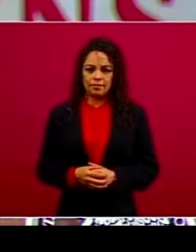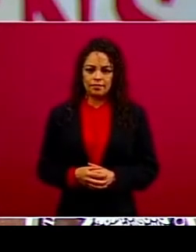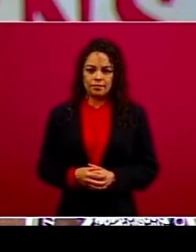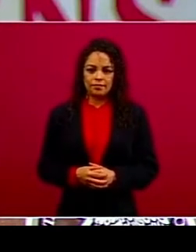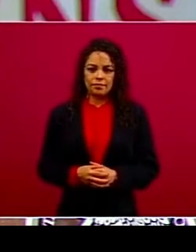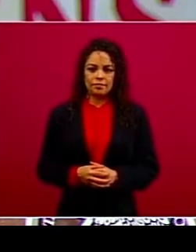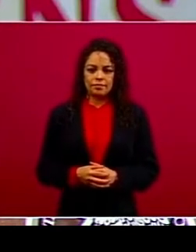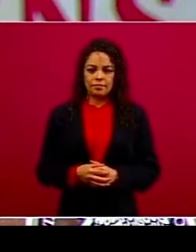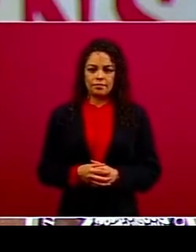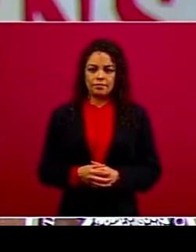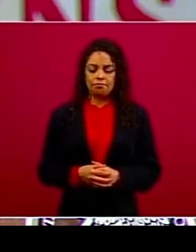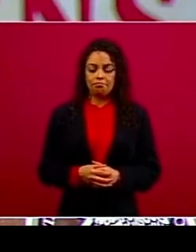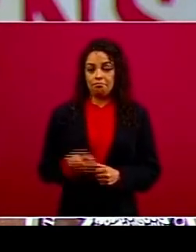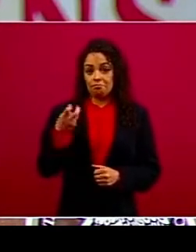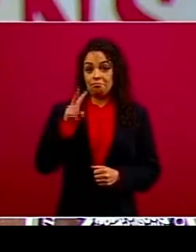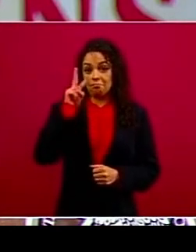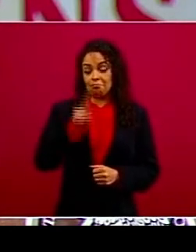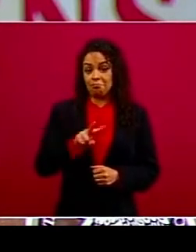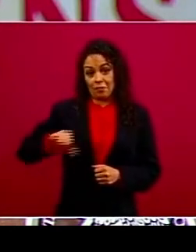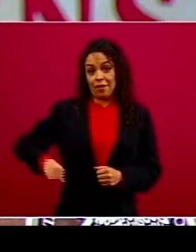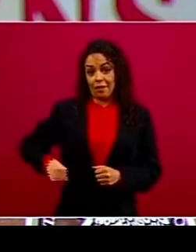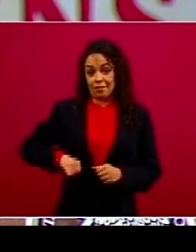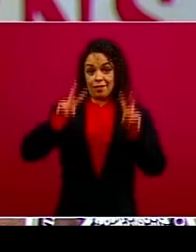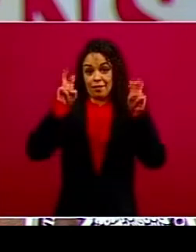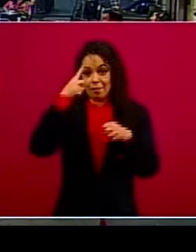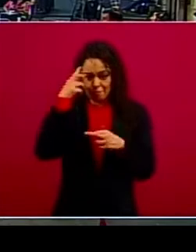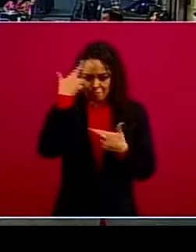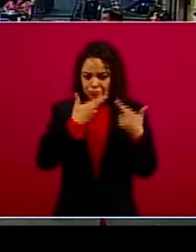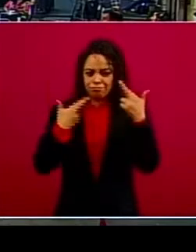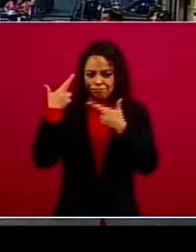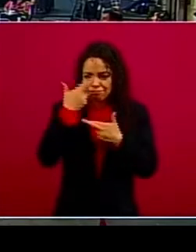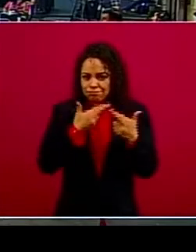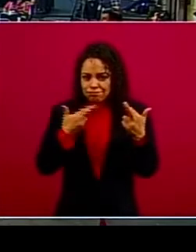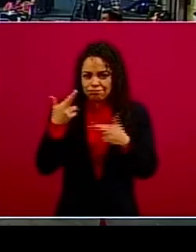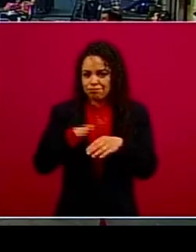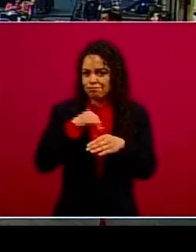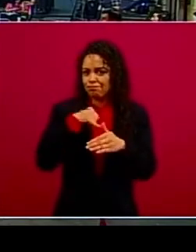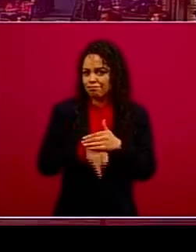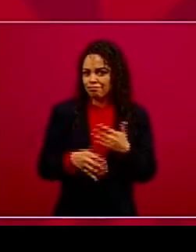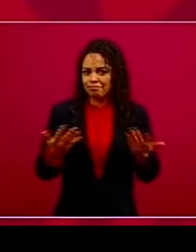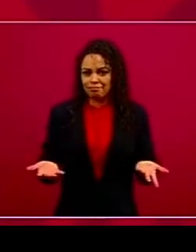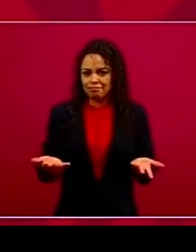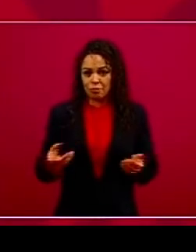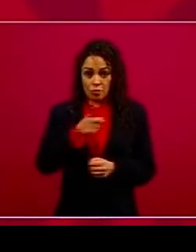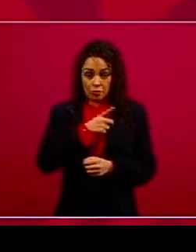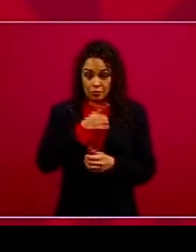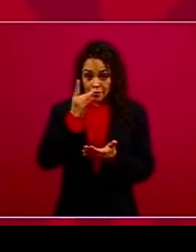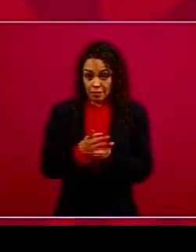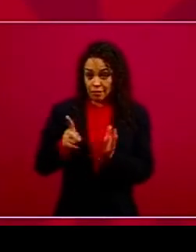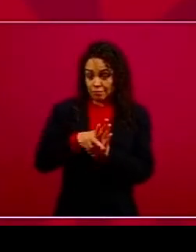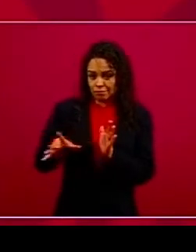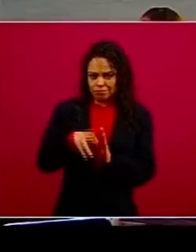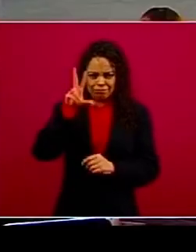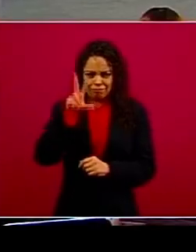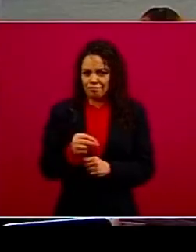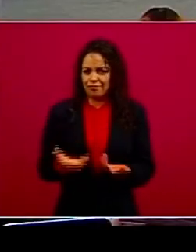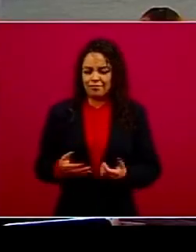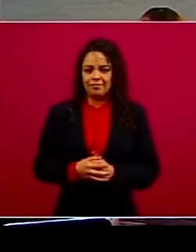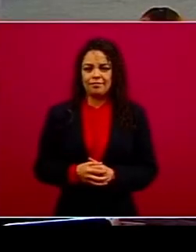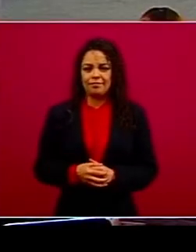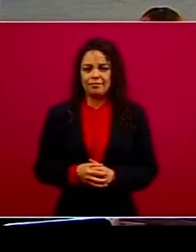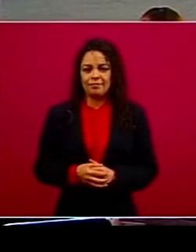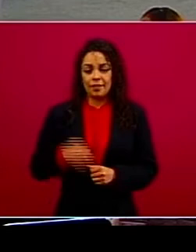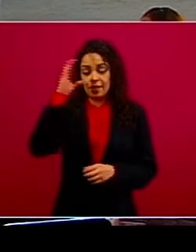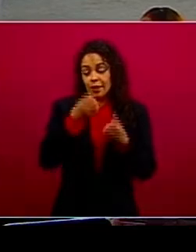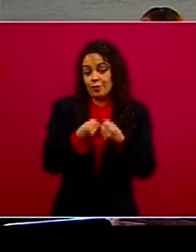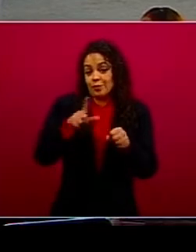Es un buen tema de análisis para la ciencia social, no solo para el periodismo. Acerca de